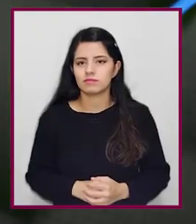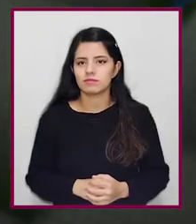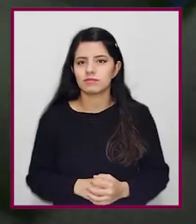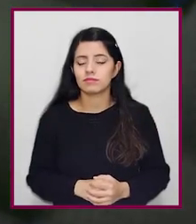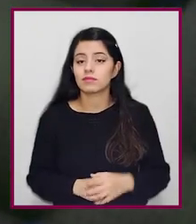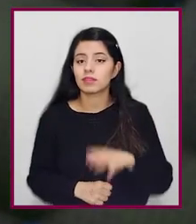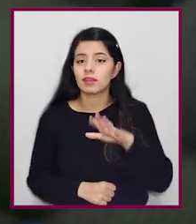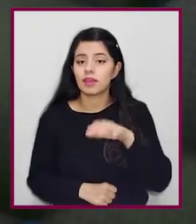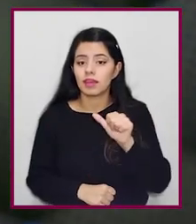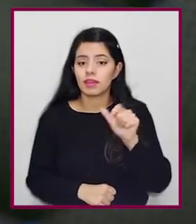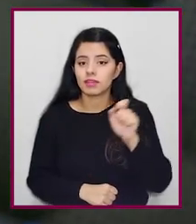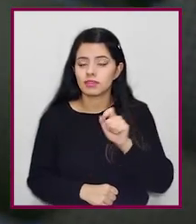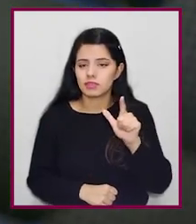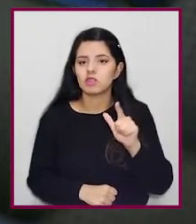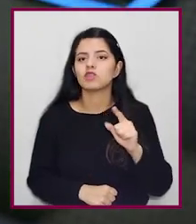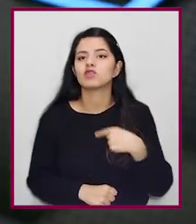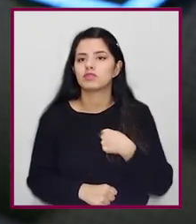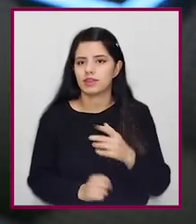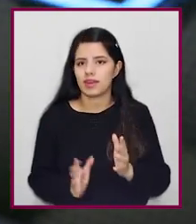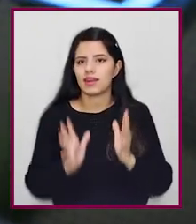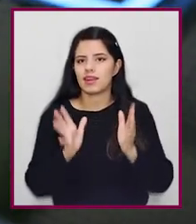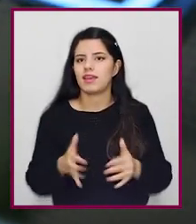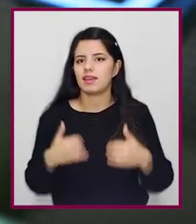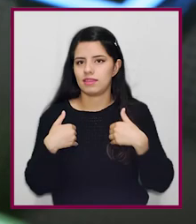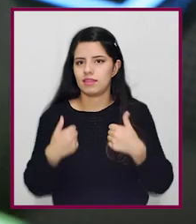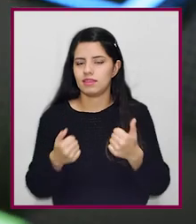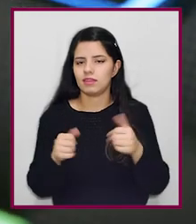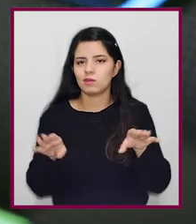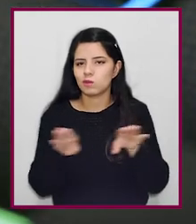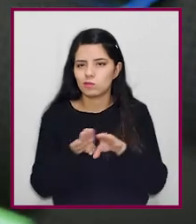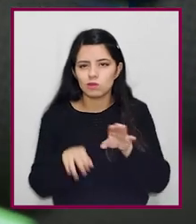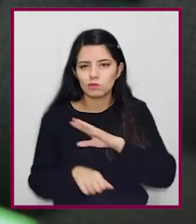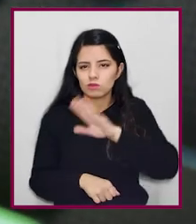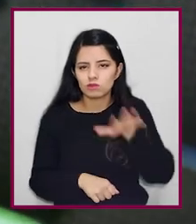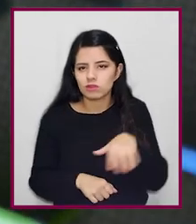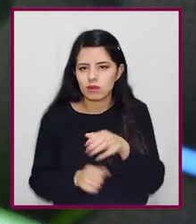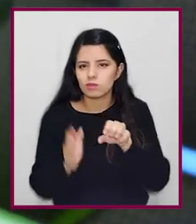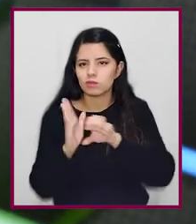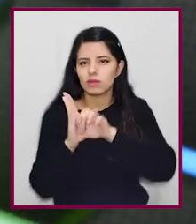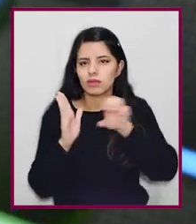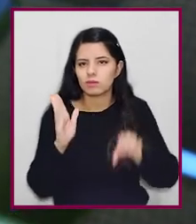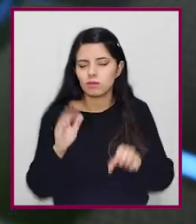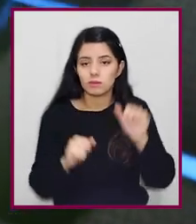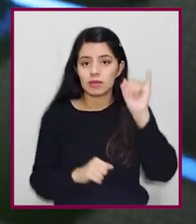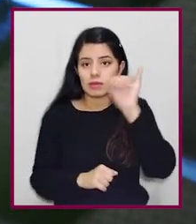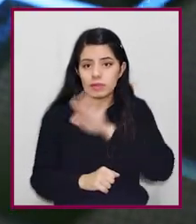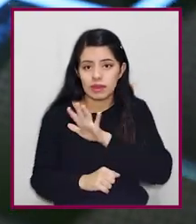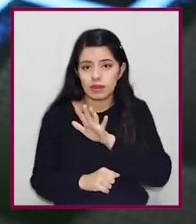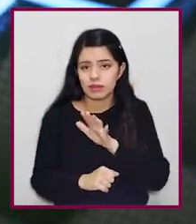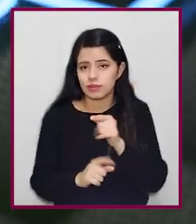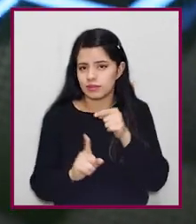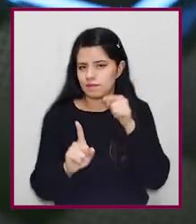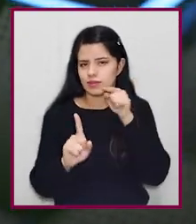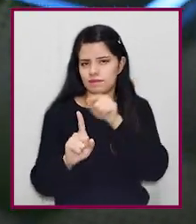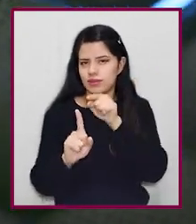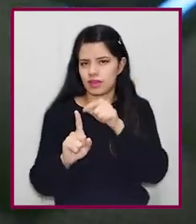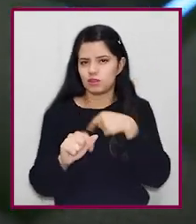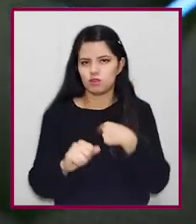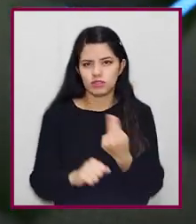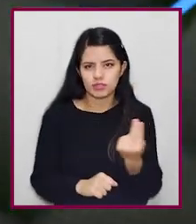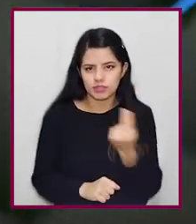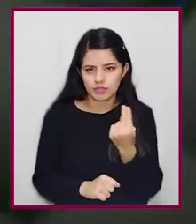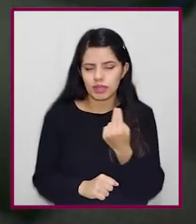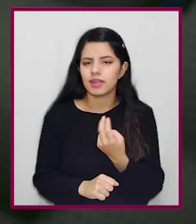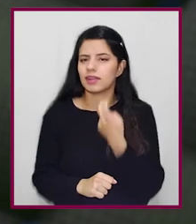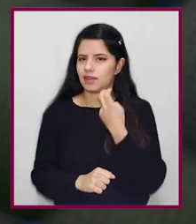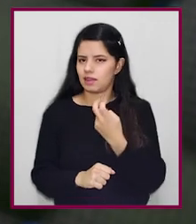Axel, creo que ya entendí súper bien cómo hacer la búsqueda de, por ejemplo, una imagen específica que necesite en algún momento. Pero aún me